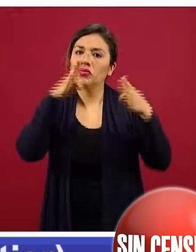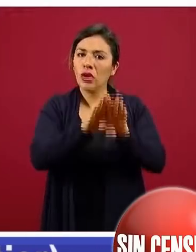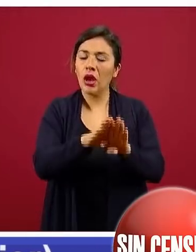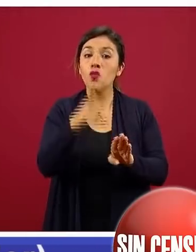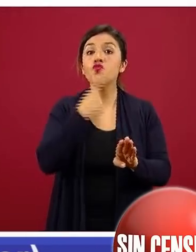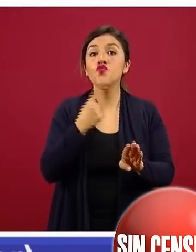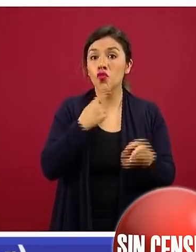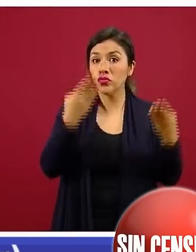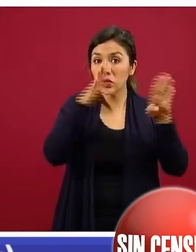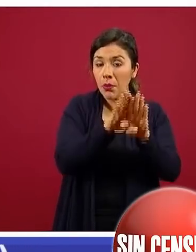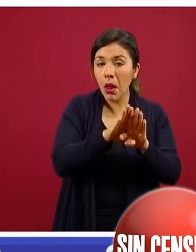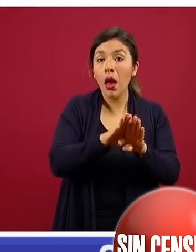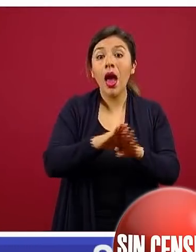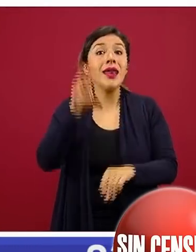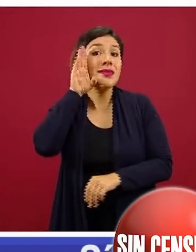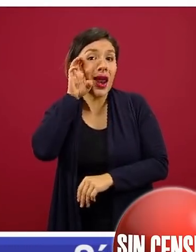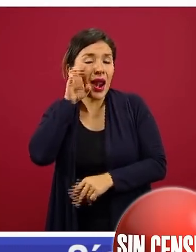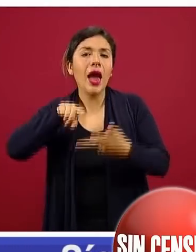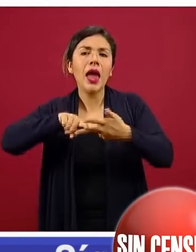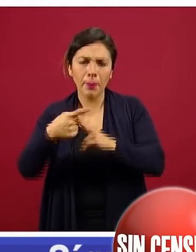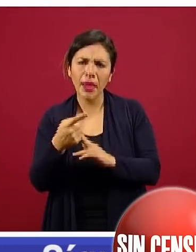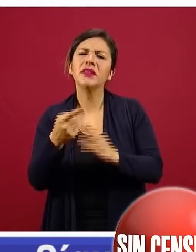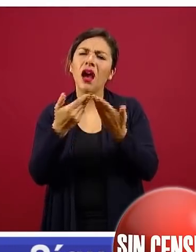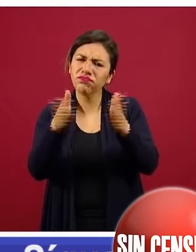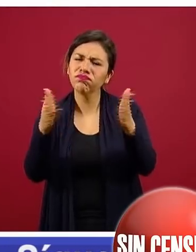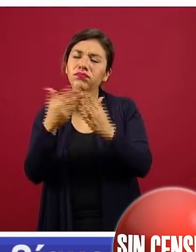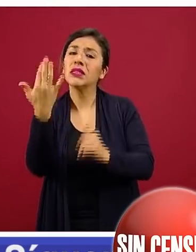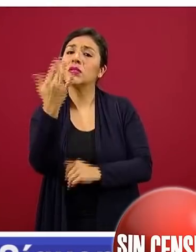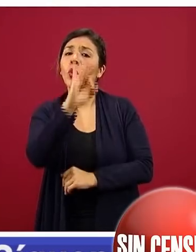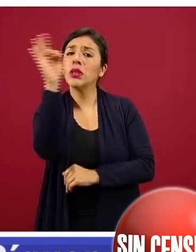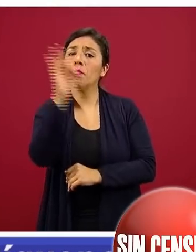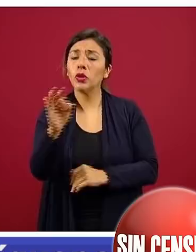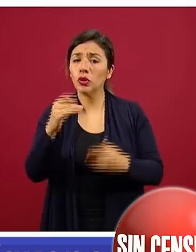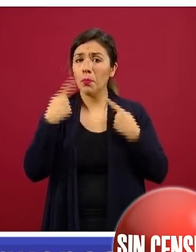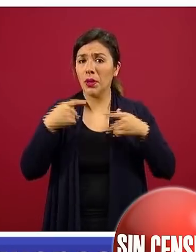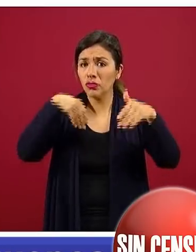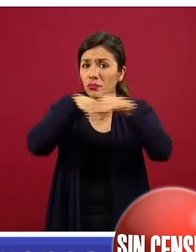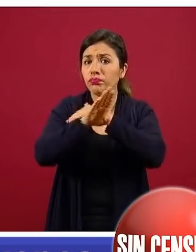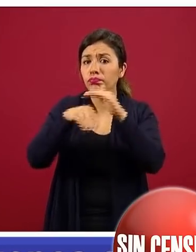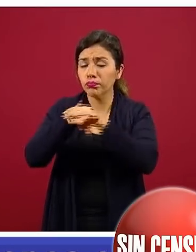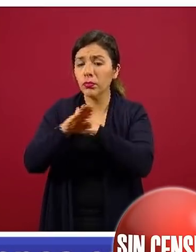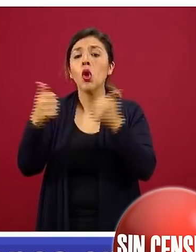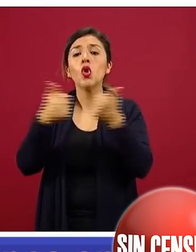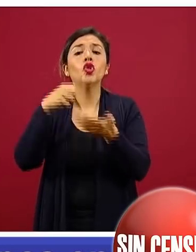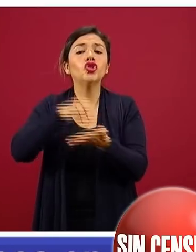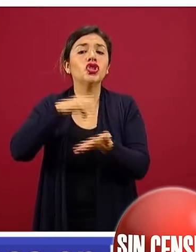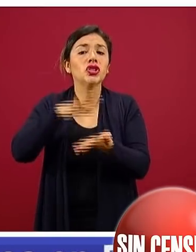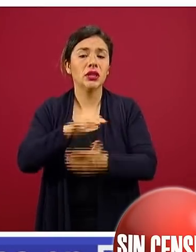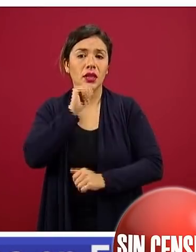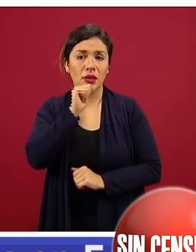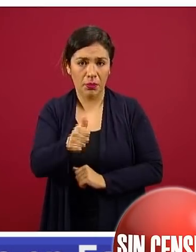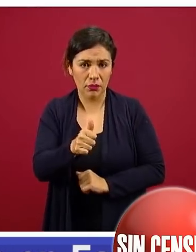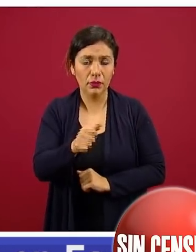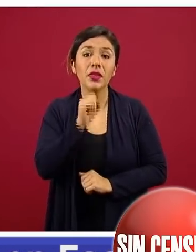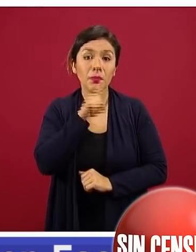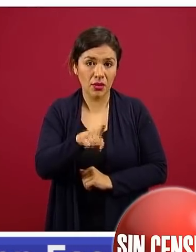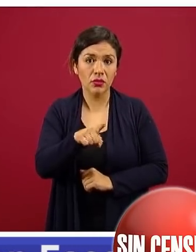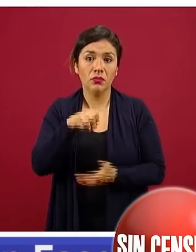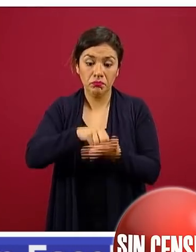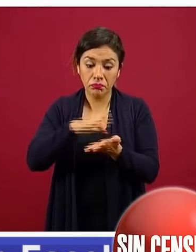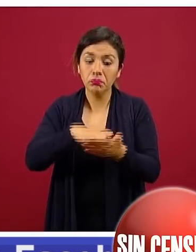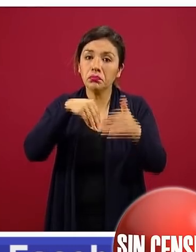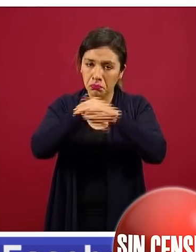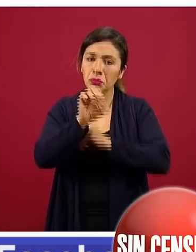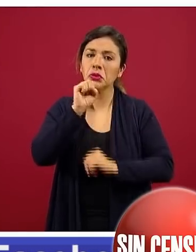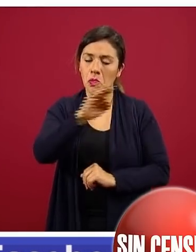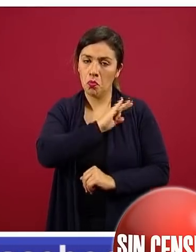semáforo rojo, empiezan a abrirse con aforos al 50% el semáforo naranja y preferentemente todas estas actividades que se pueden